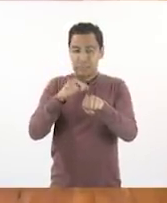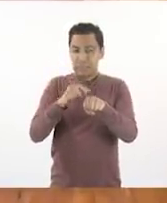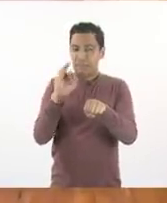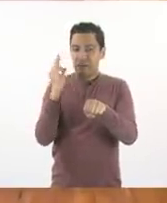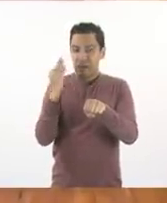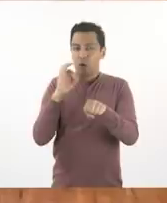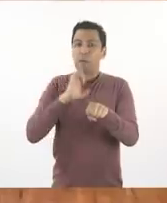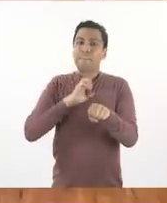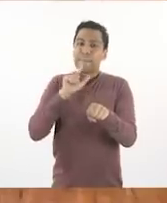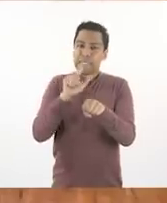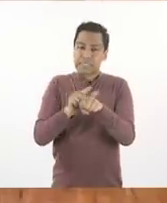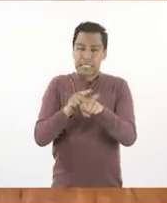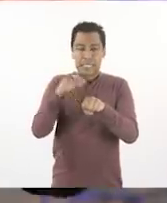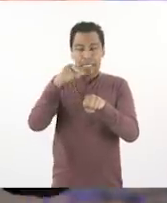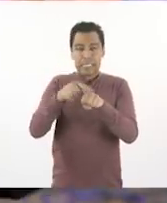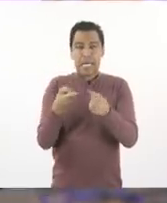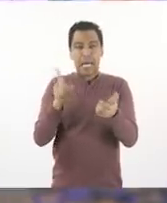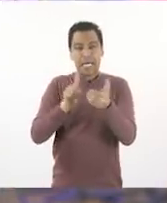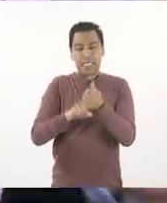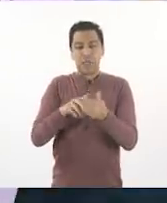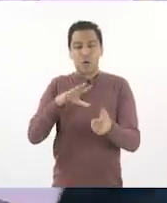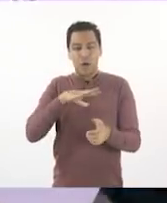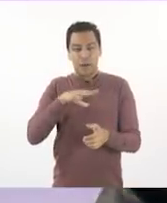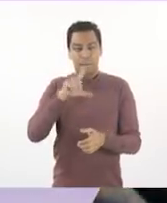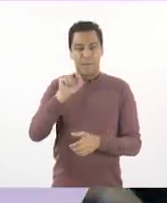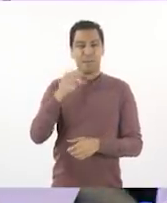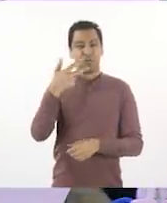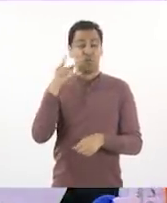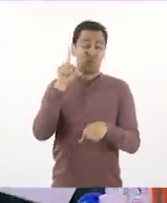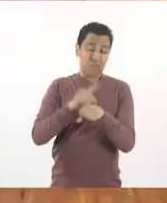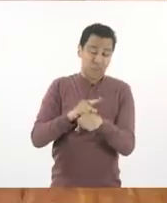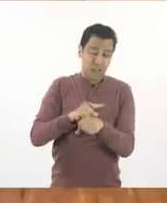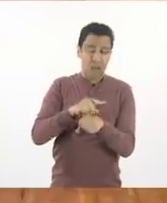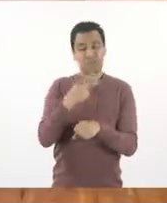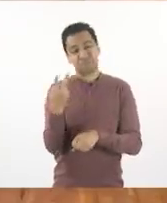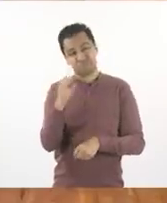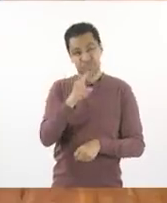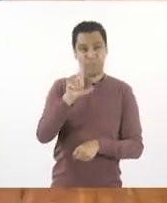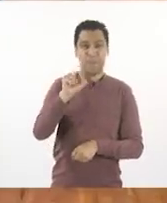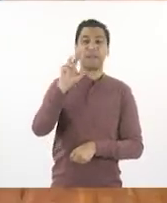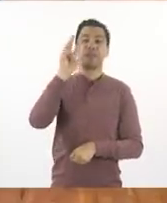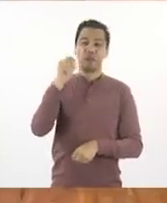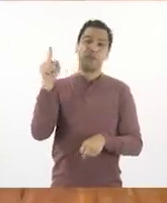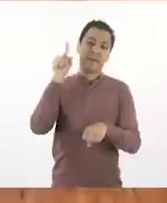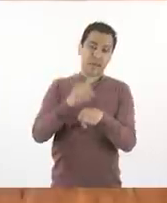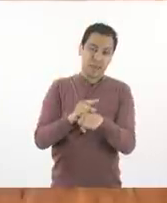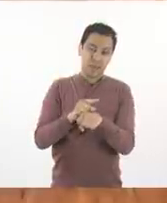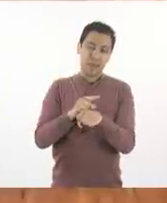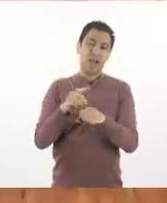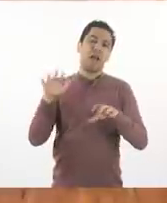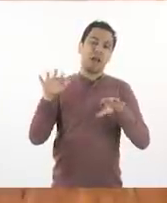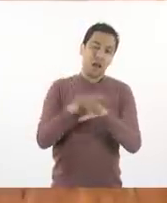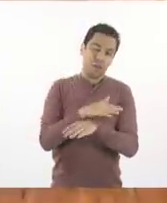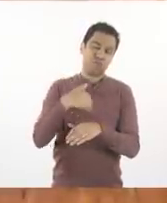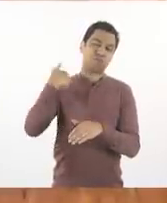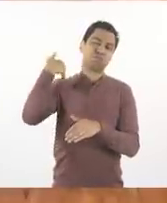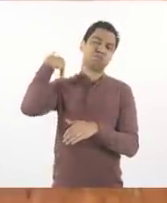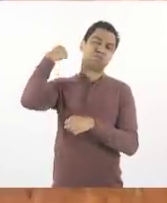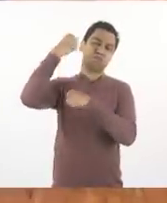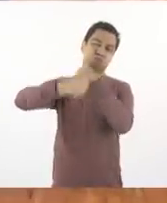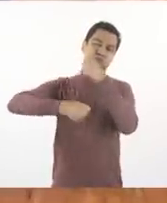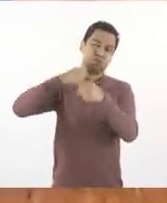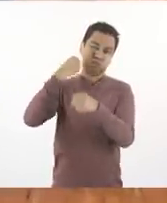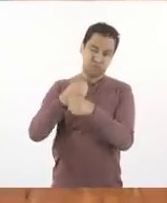puede era? Puede ser que tenga 28 días o puede ser que tenga 29 días cada 4 años y se le llama año